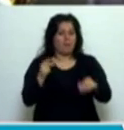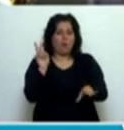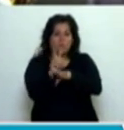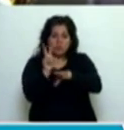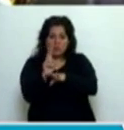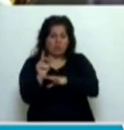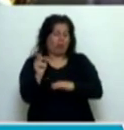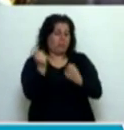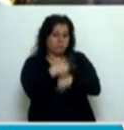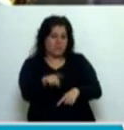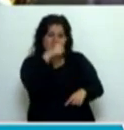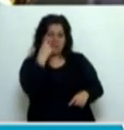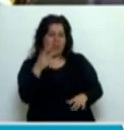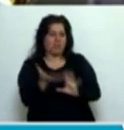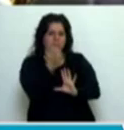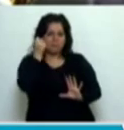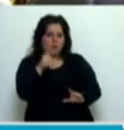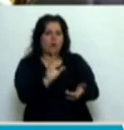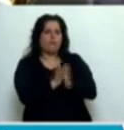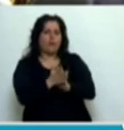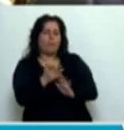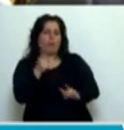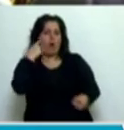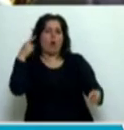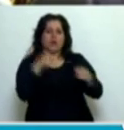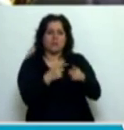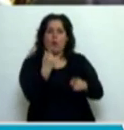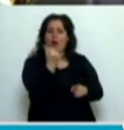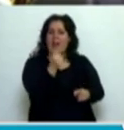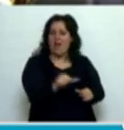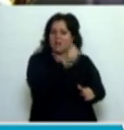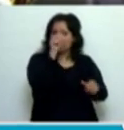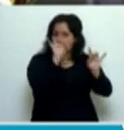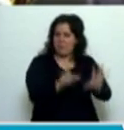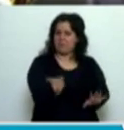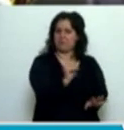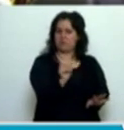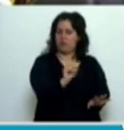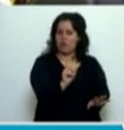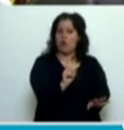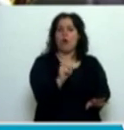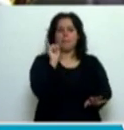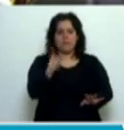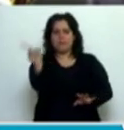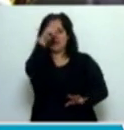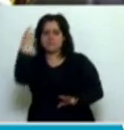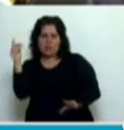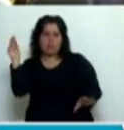estatales es dejar de verlos solo como renta financiera y transformarlos en activos específicos donde el Estado se